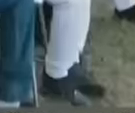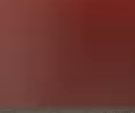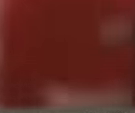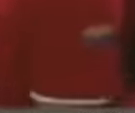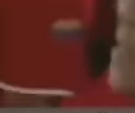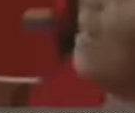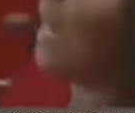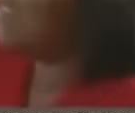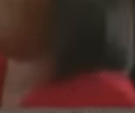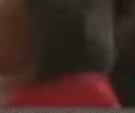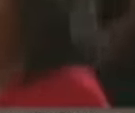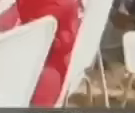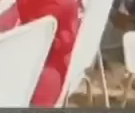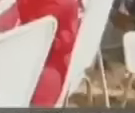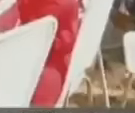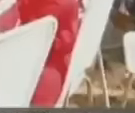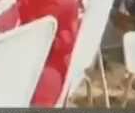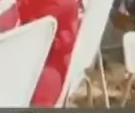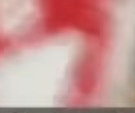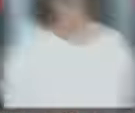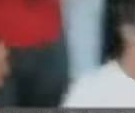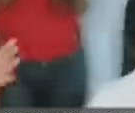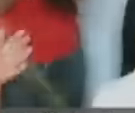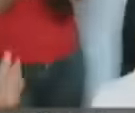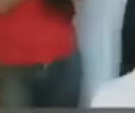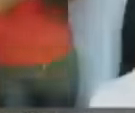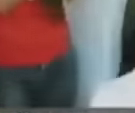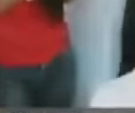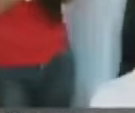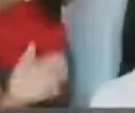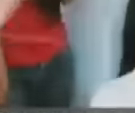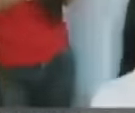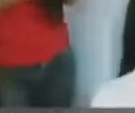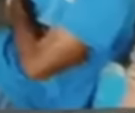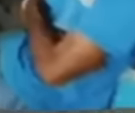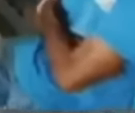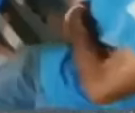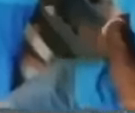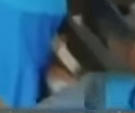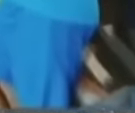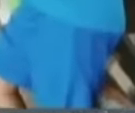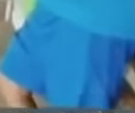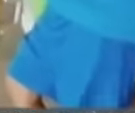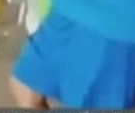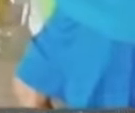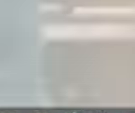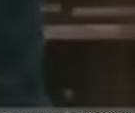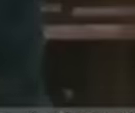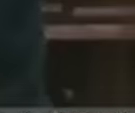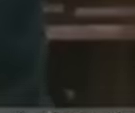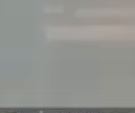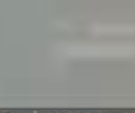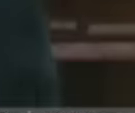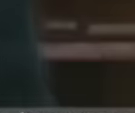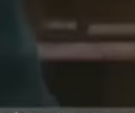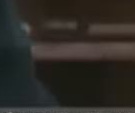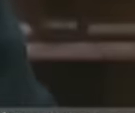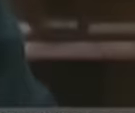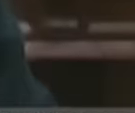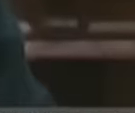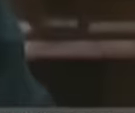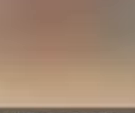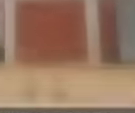enfrentamiento y solución de los problemas de la gente. Y eso es solo posible y seguirá siendo posible por